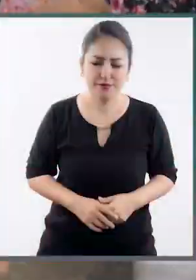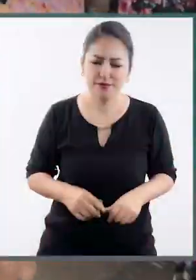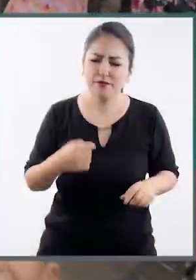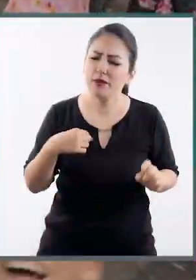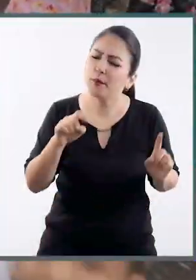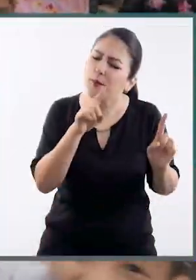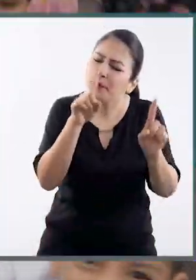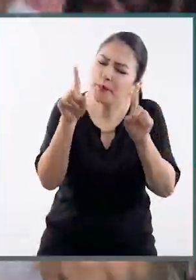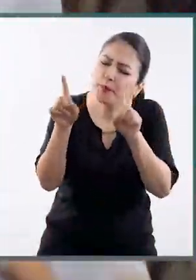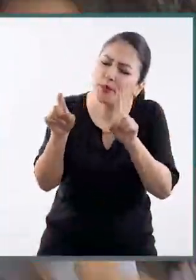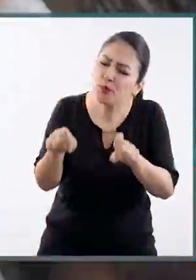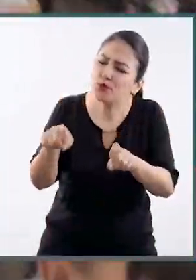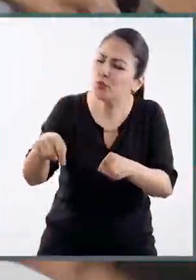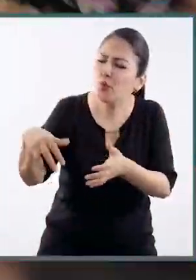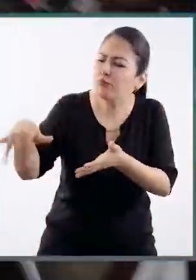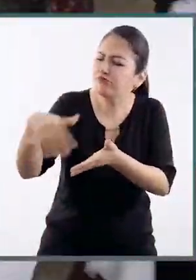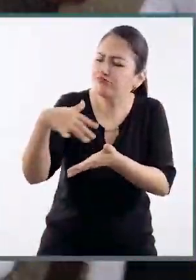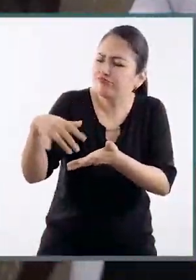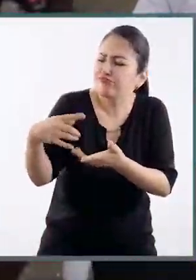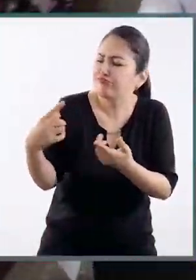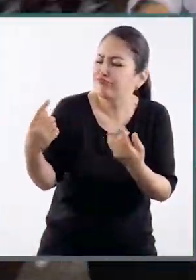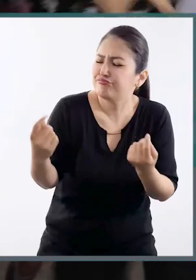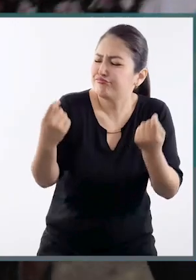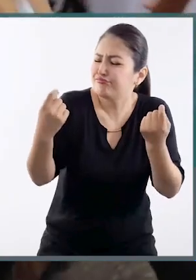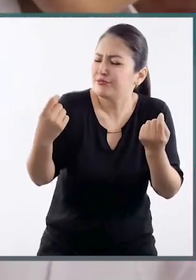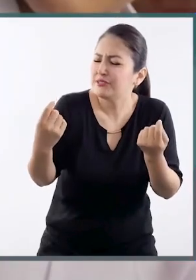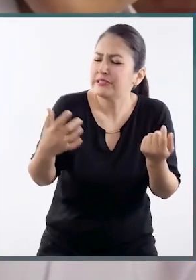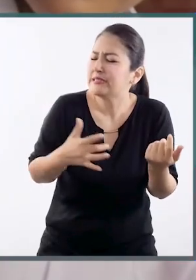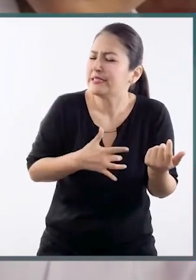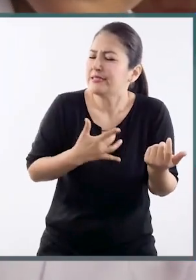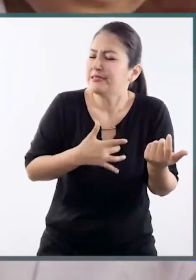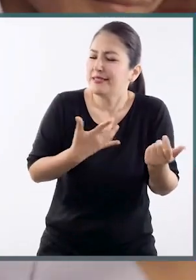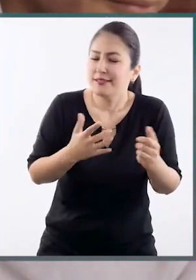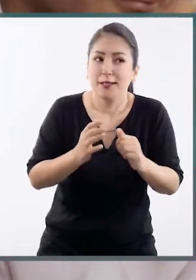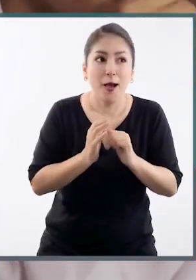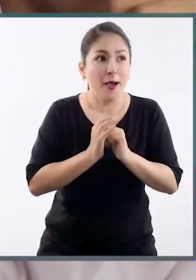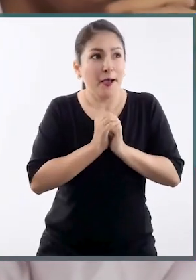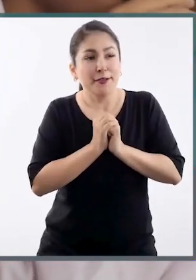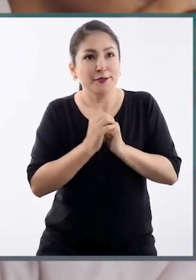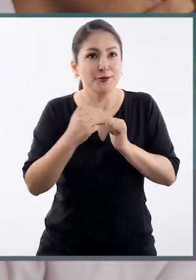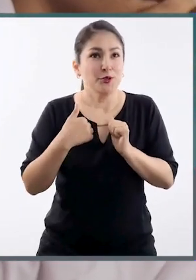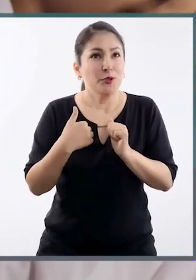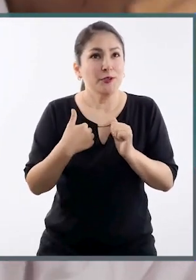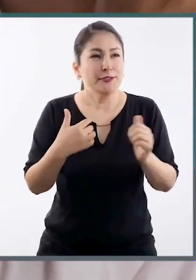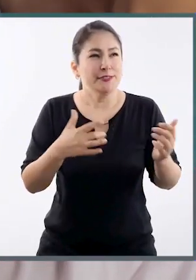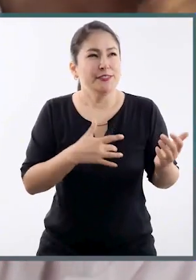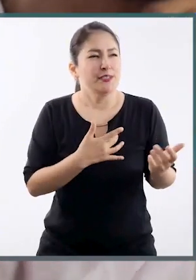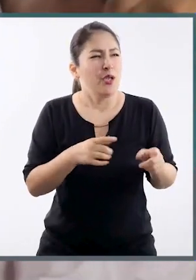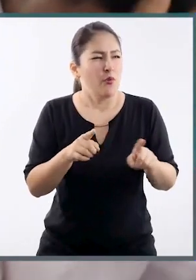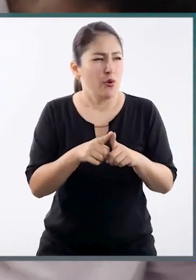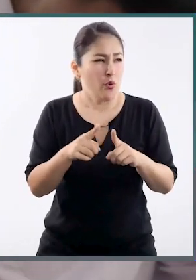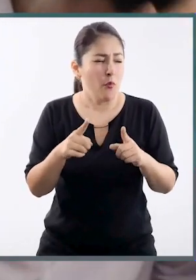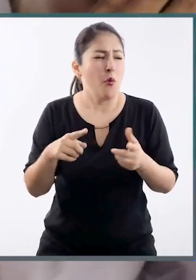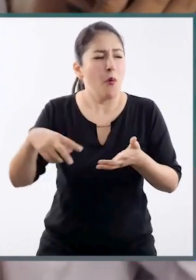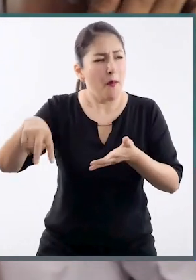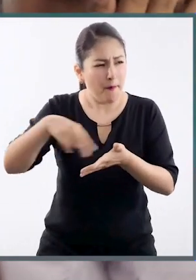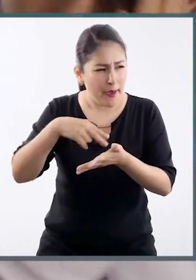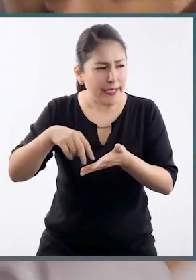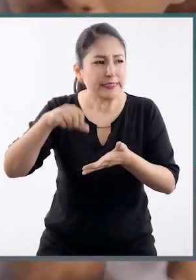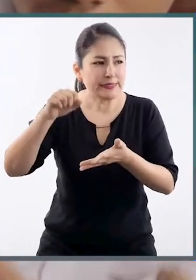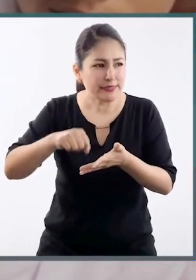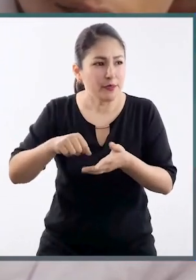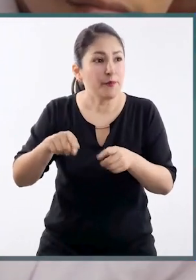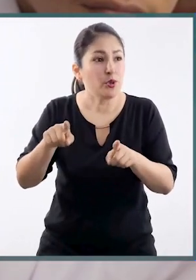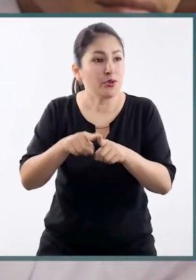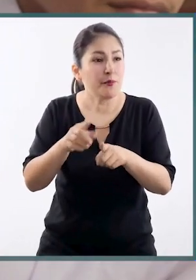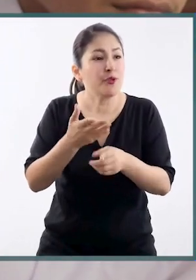¿Qué significa para ti el bailar la pandilla moyobambina? Bueno, la pandilla es más que un baile, más que una danza,